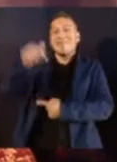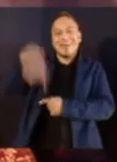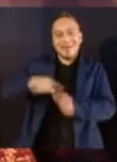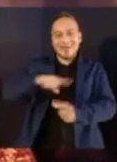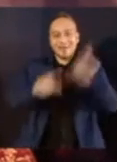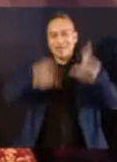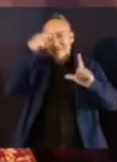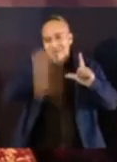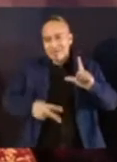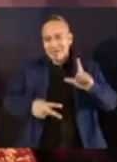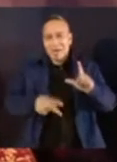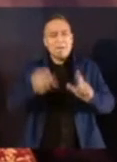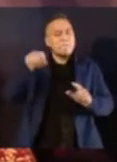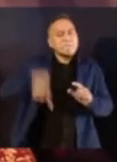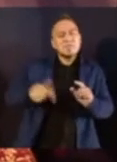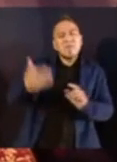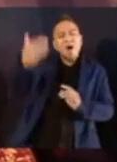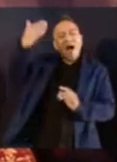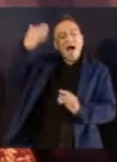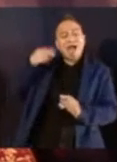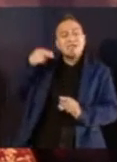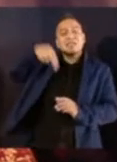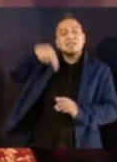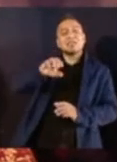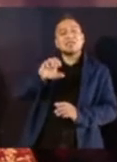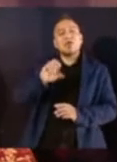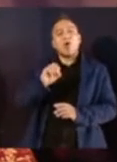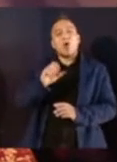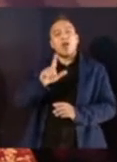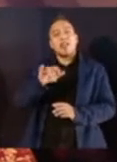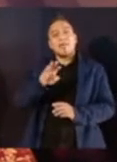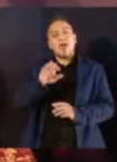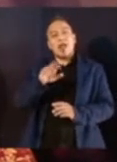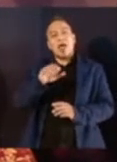la conceptualización de la educación en México.